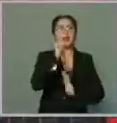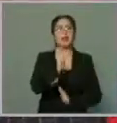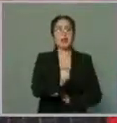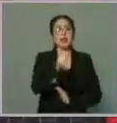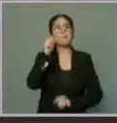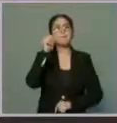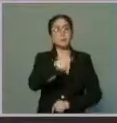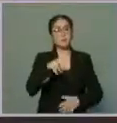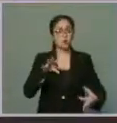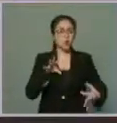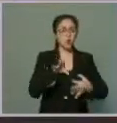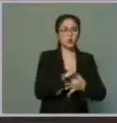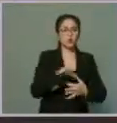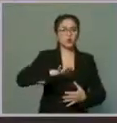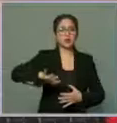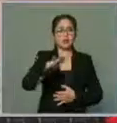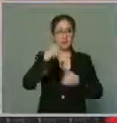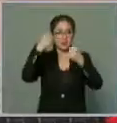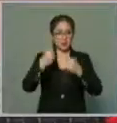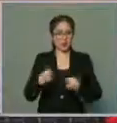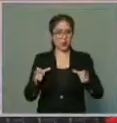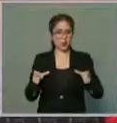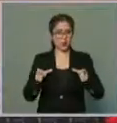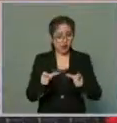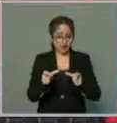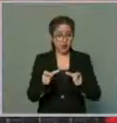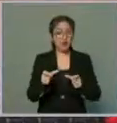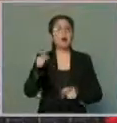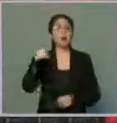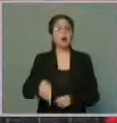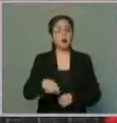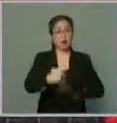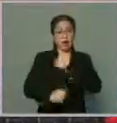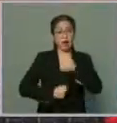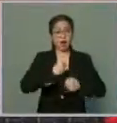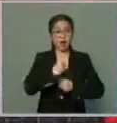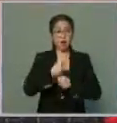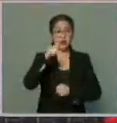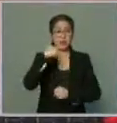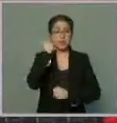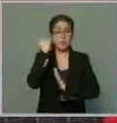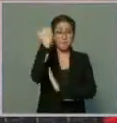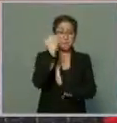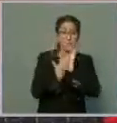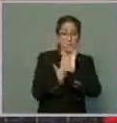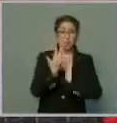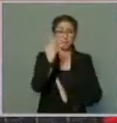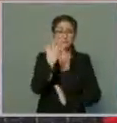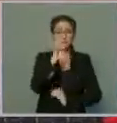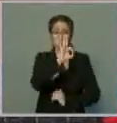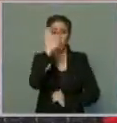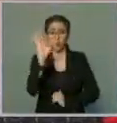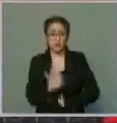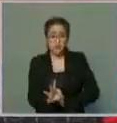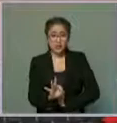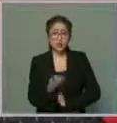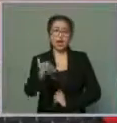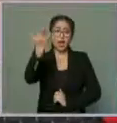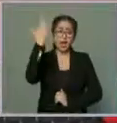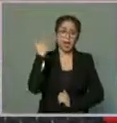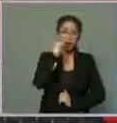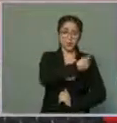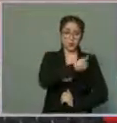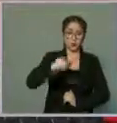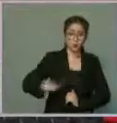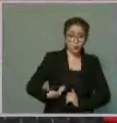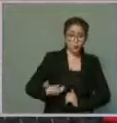seguridad. Hemos visto que en el presupuesto de este año se intentó buscar una reducción del 5% de acuerdo a lo que el presidente Trump y